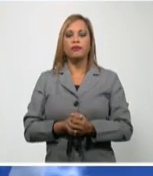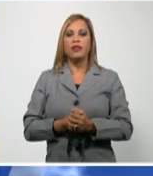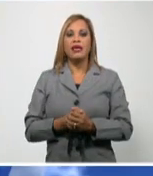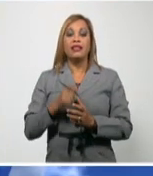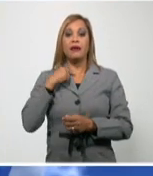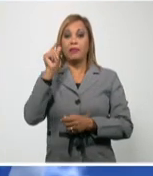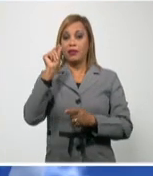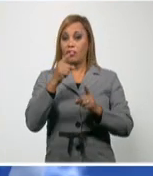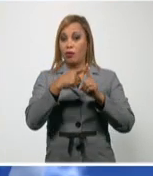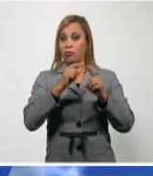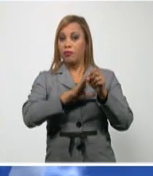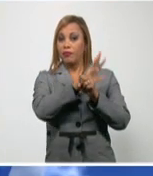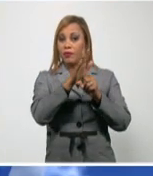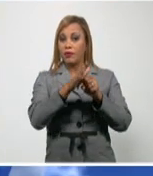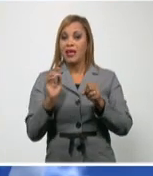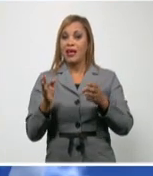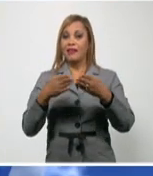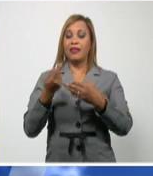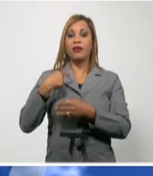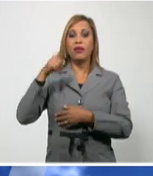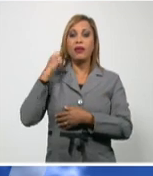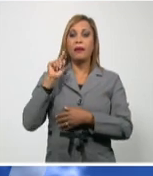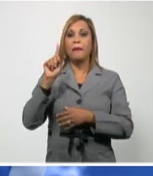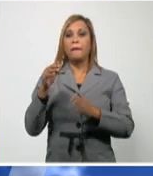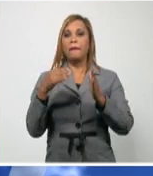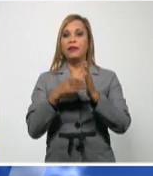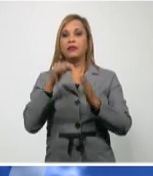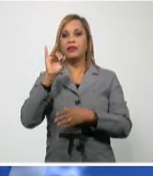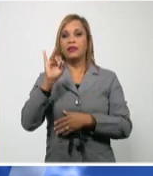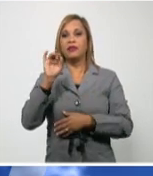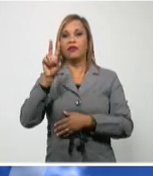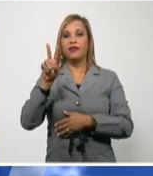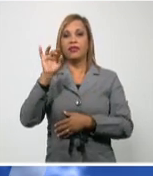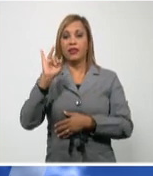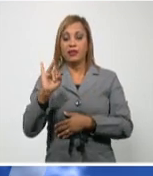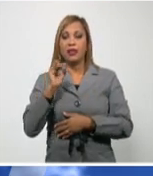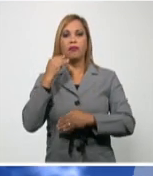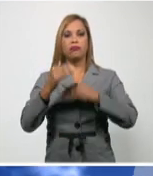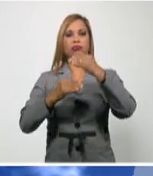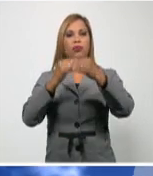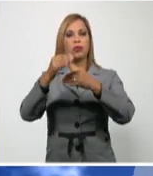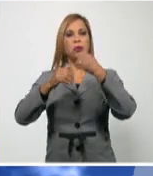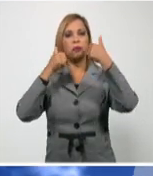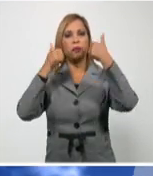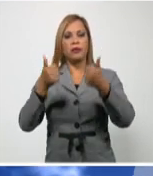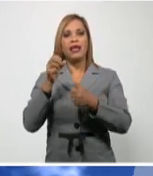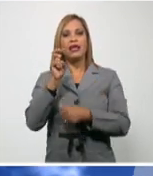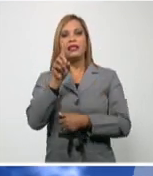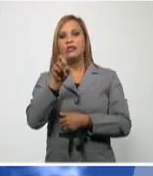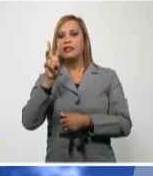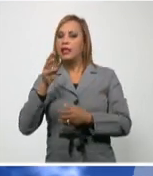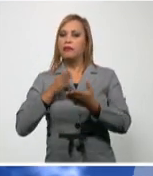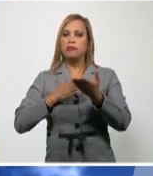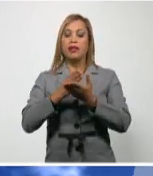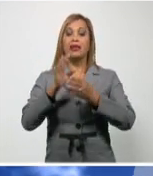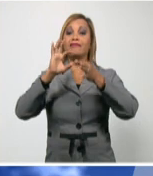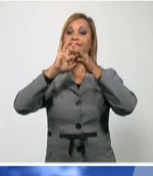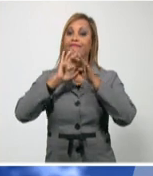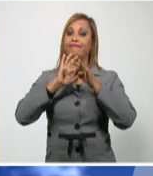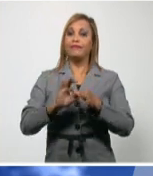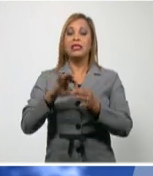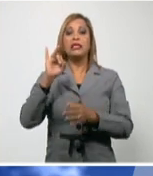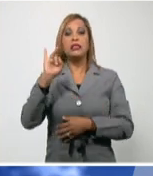confirmados al cierre de la jornada de ayer, 1.726 presentaban una evolución clínica estable, 13 se mantenían en estado grave y